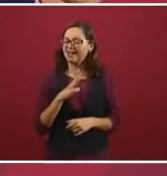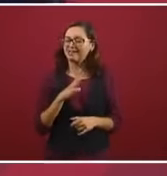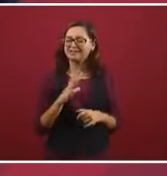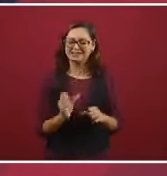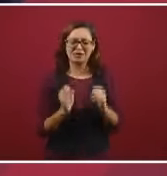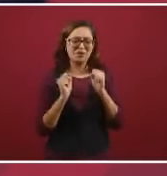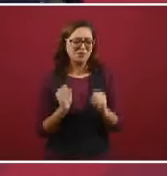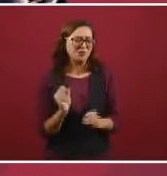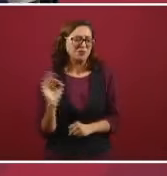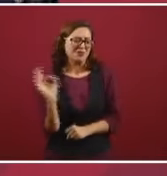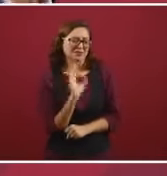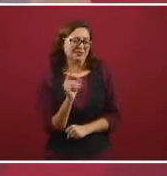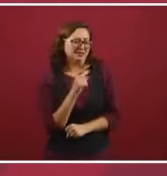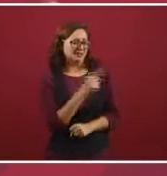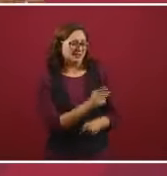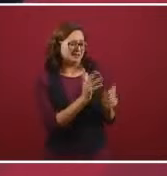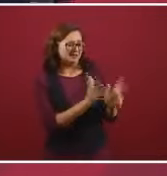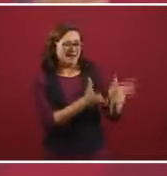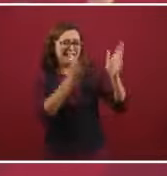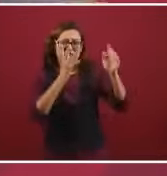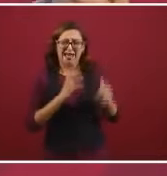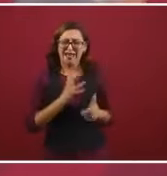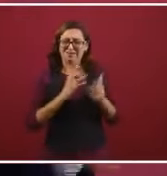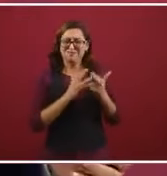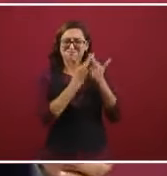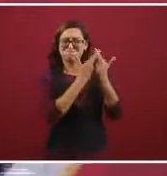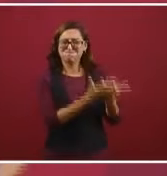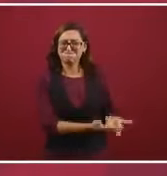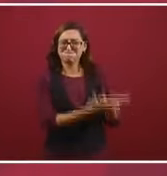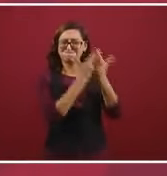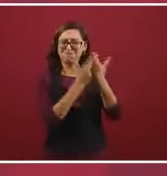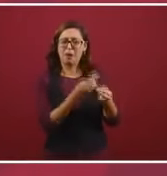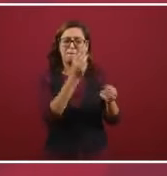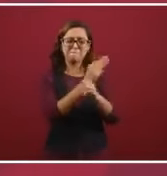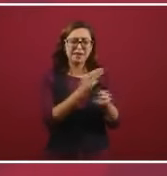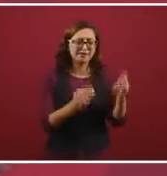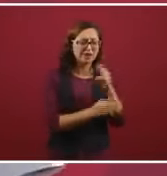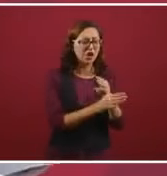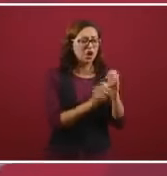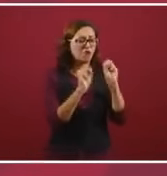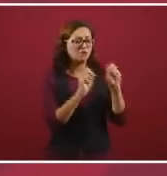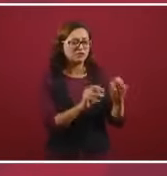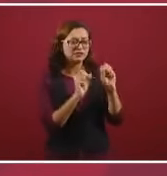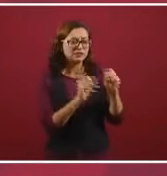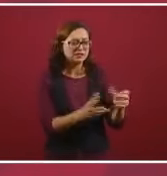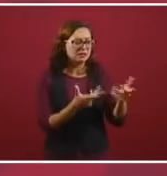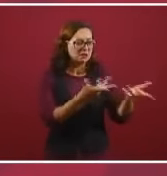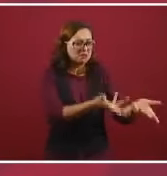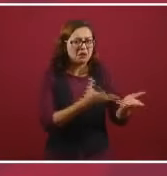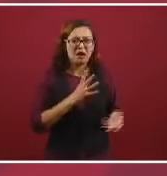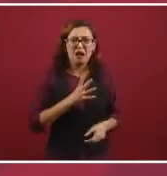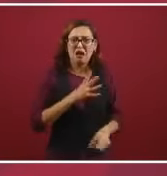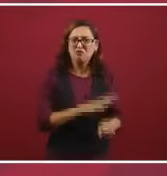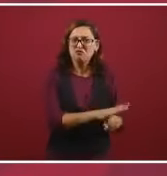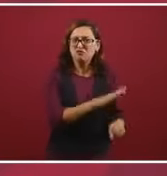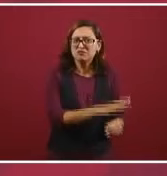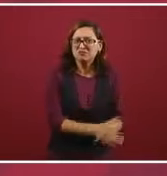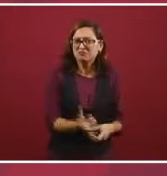pueden tener muchos materiales de oficina, pueden ahorrar